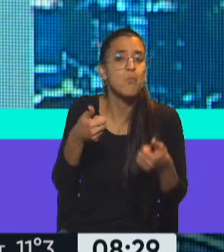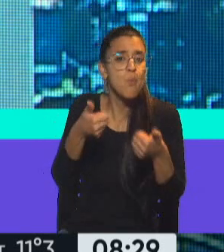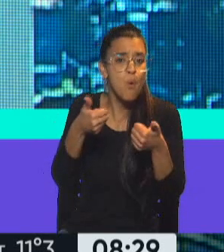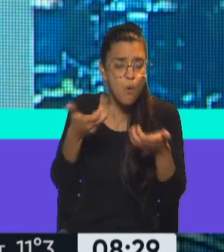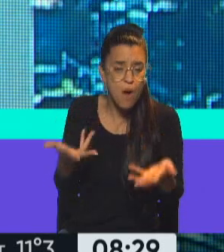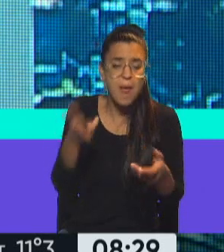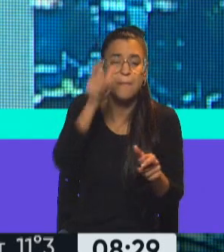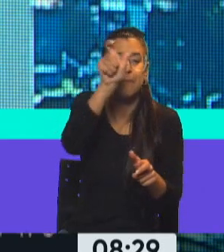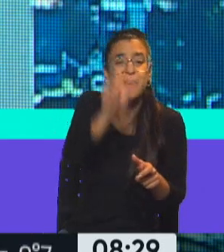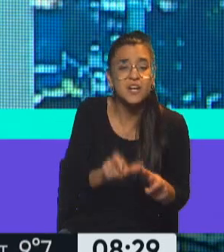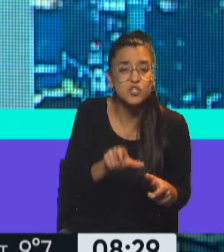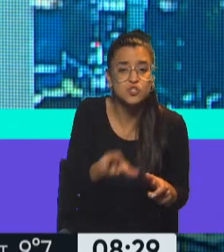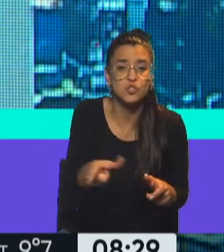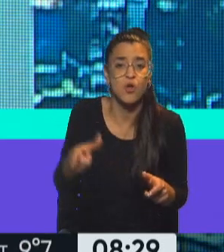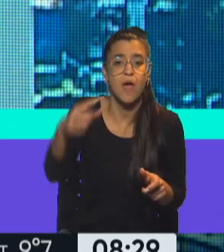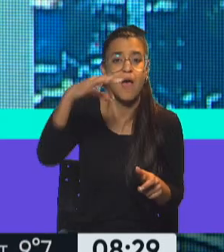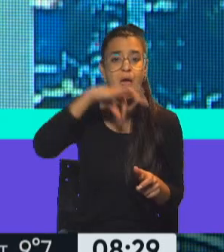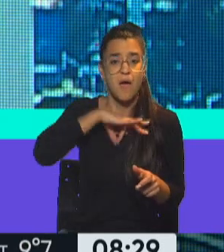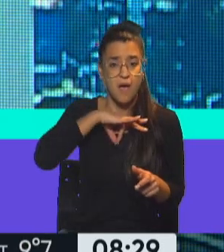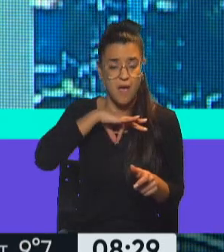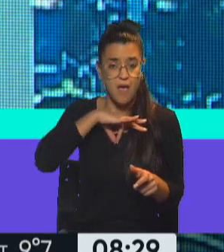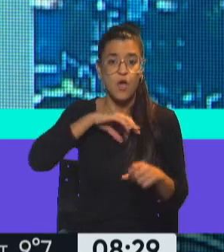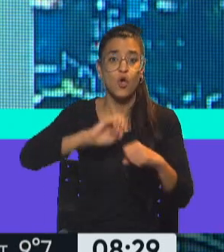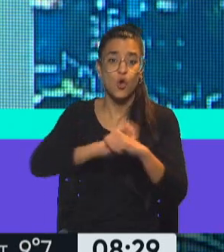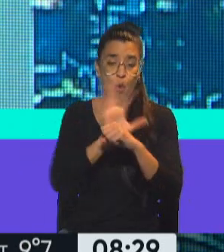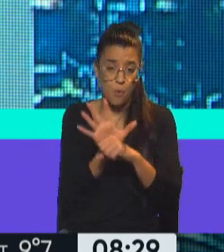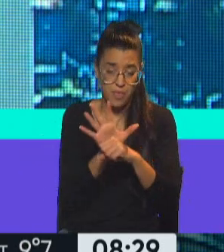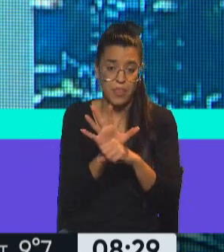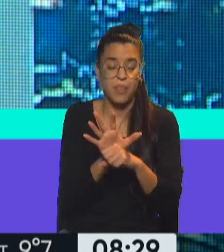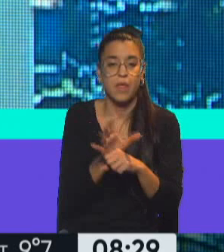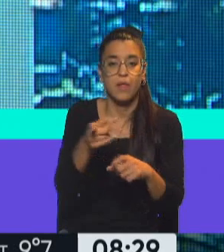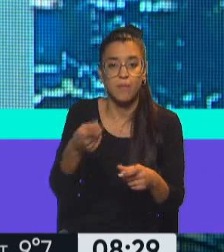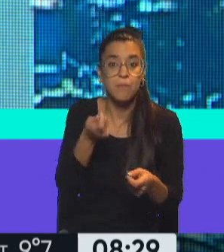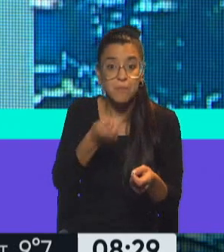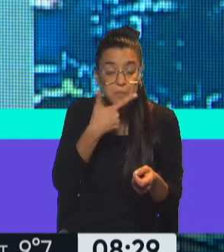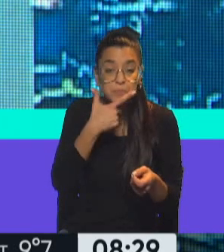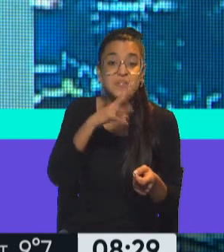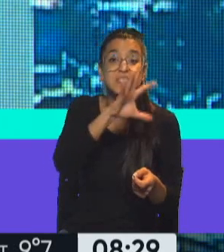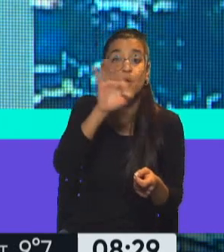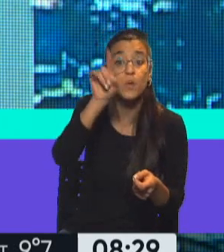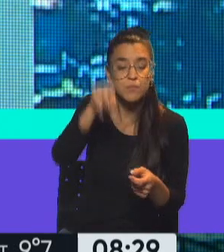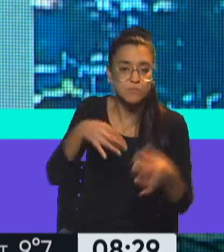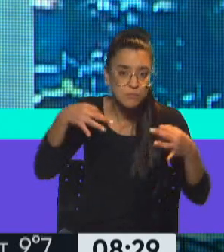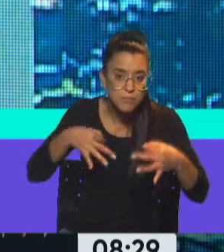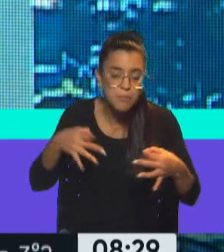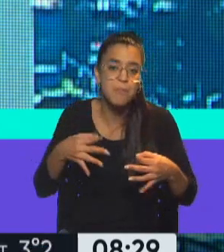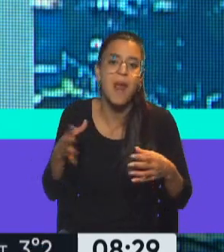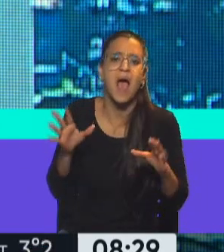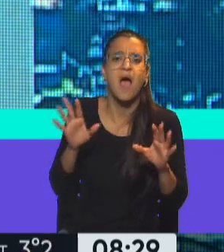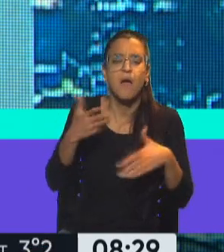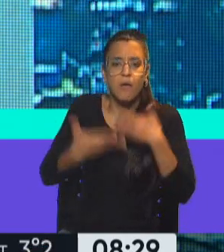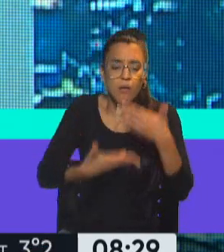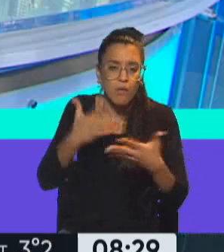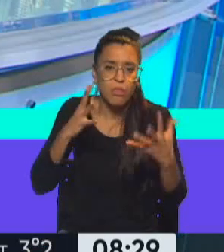en pacientes que tenían, digamos, COVID en sus inicios, y ha sido un 50% eficaz para evitar complicaciones y